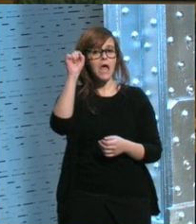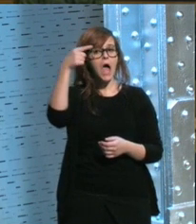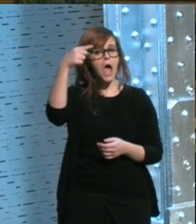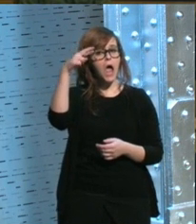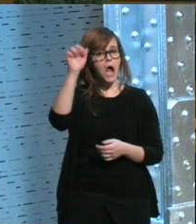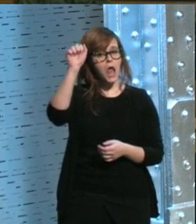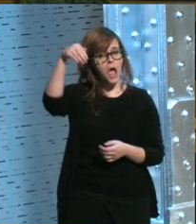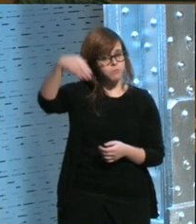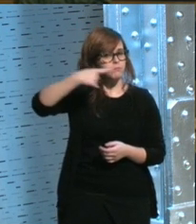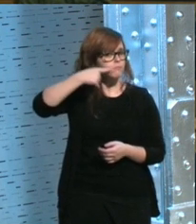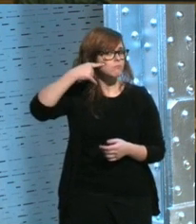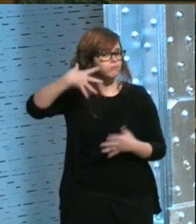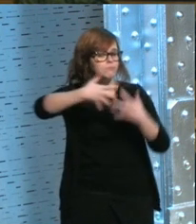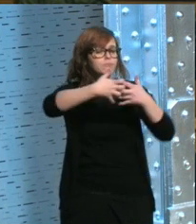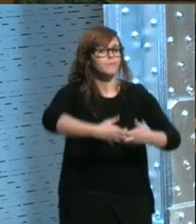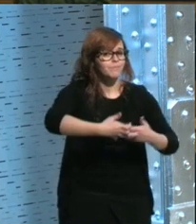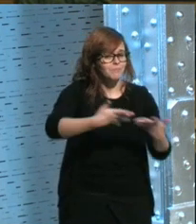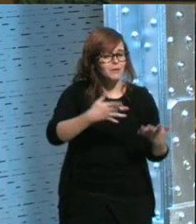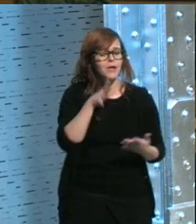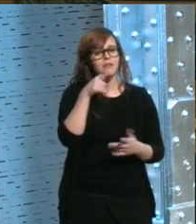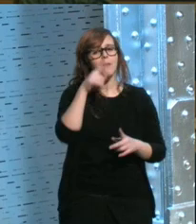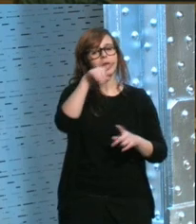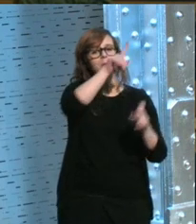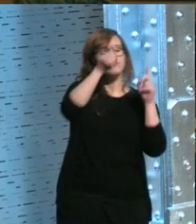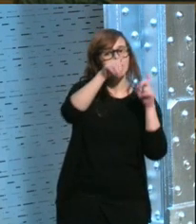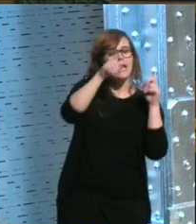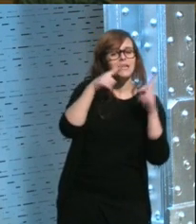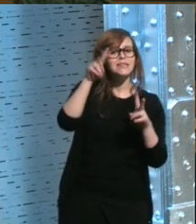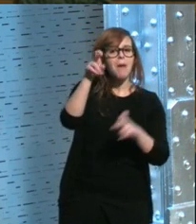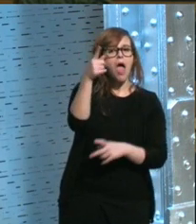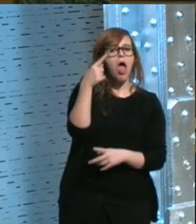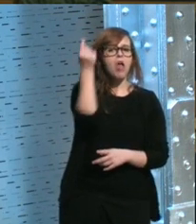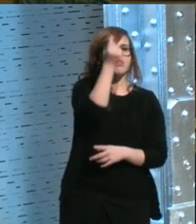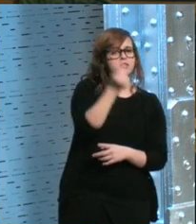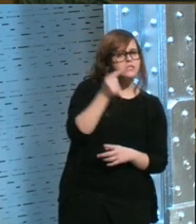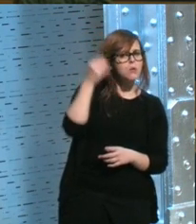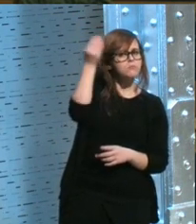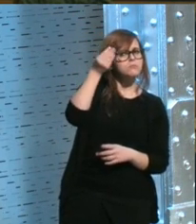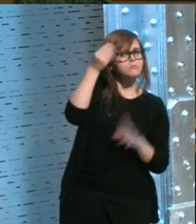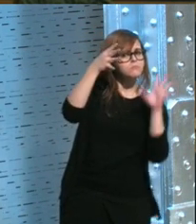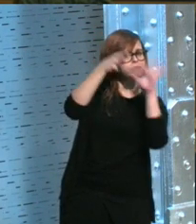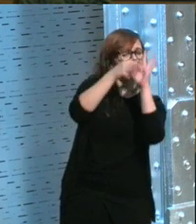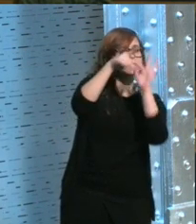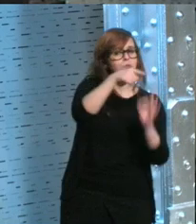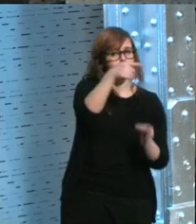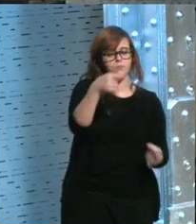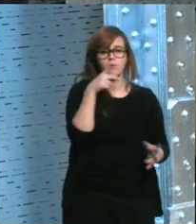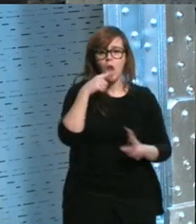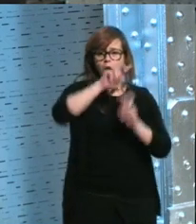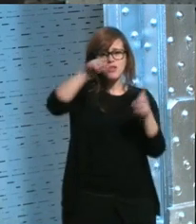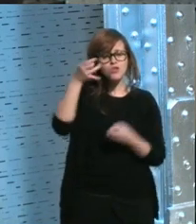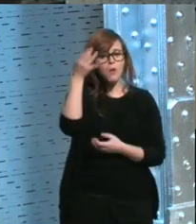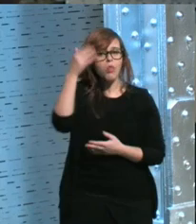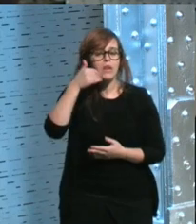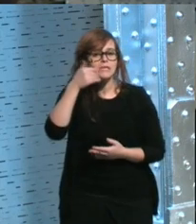siguen haciendo preguntas interesantes como el design thinking y todo eso. Pero la innovación está cada vez